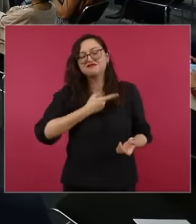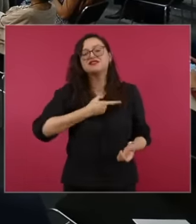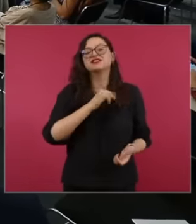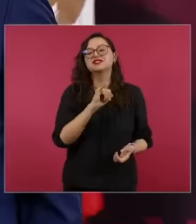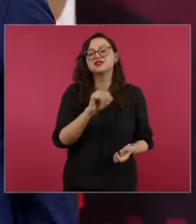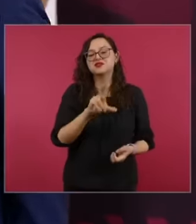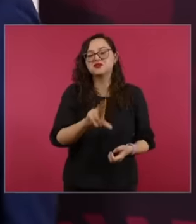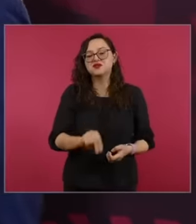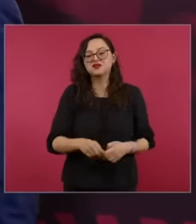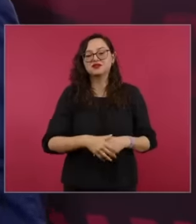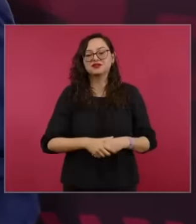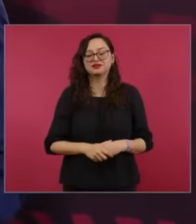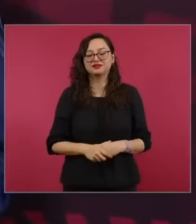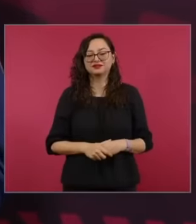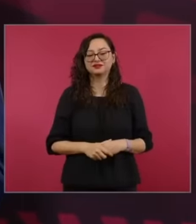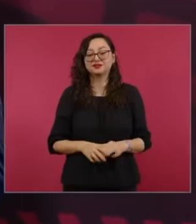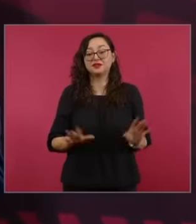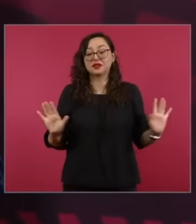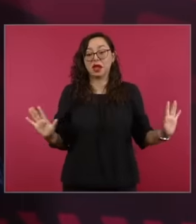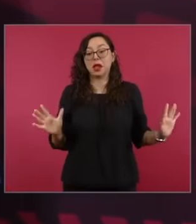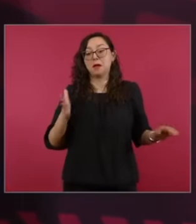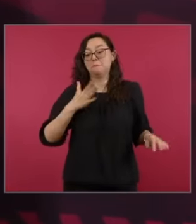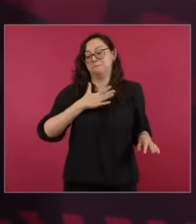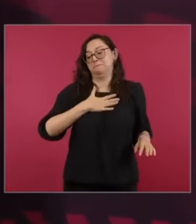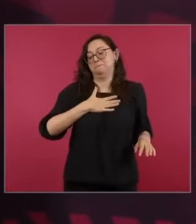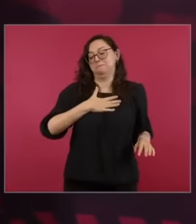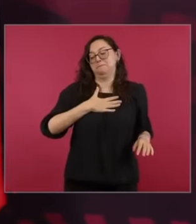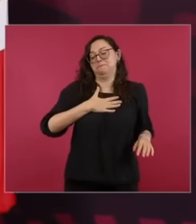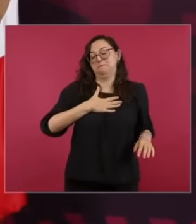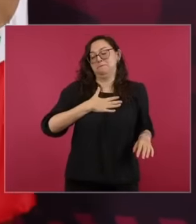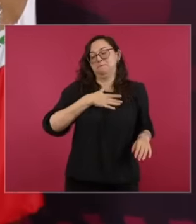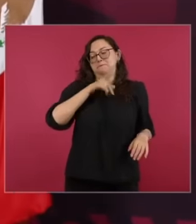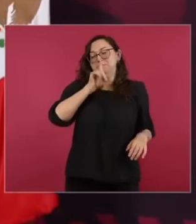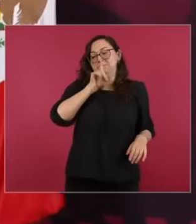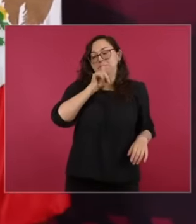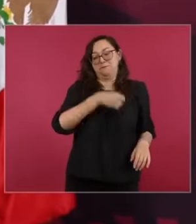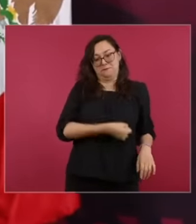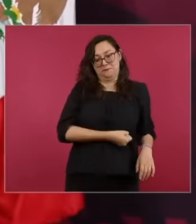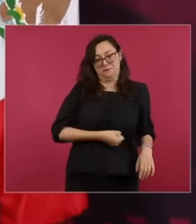¿Cómo es que dicen ustedes? Nos reservamos nuestra fuente.